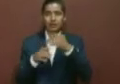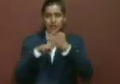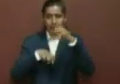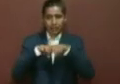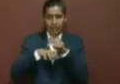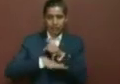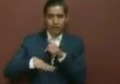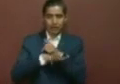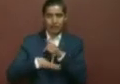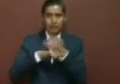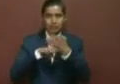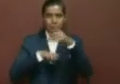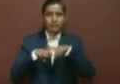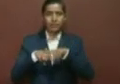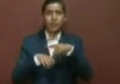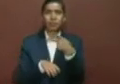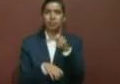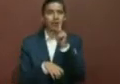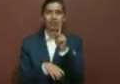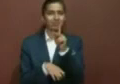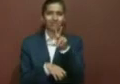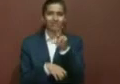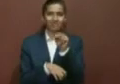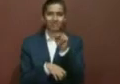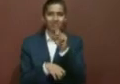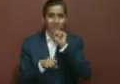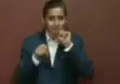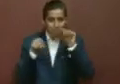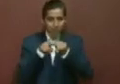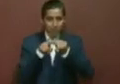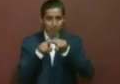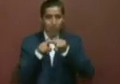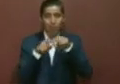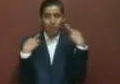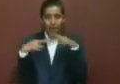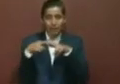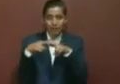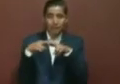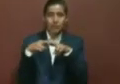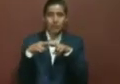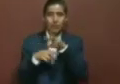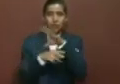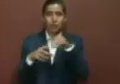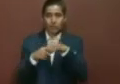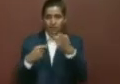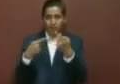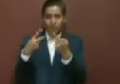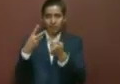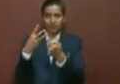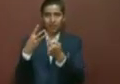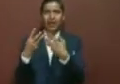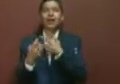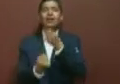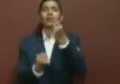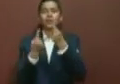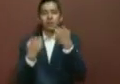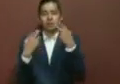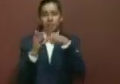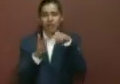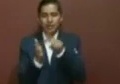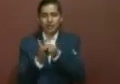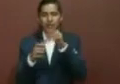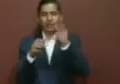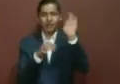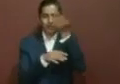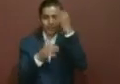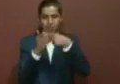estatales. Pero no es el mismo número de maestros por esta condición de que unos tienen la plaza federal y la plaza